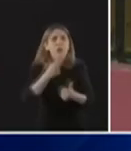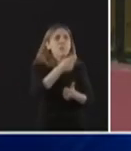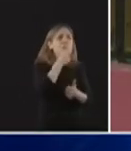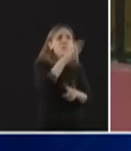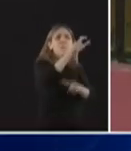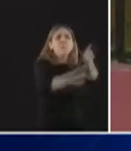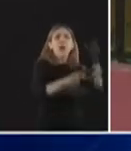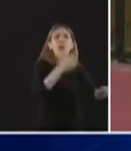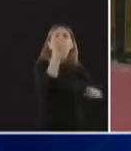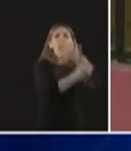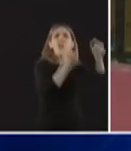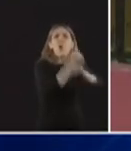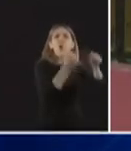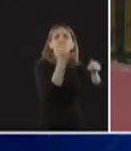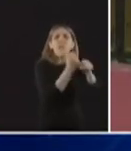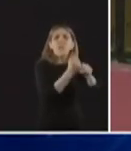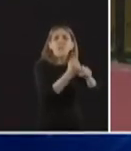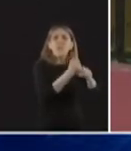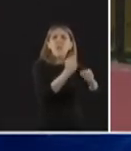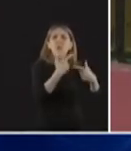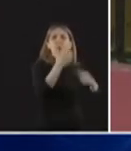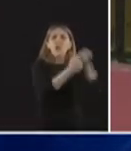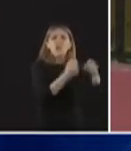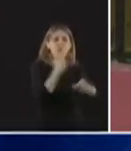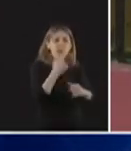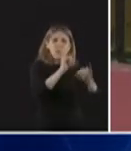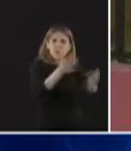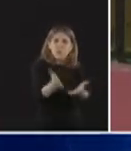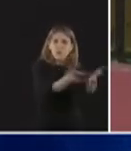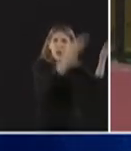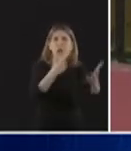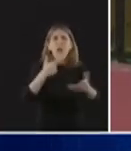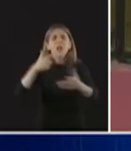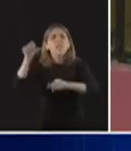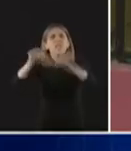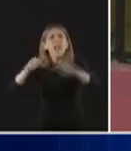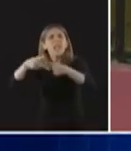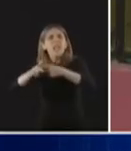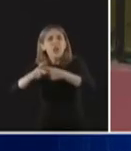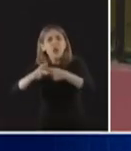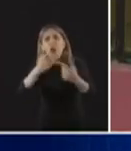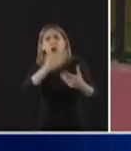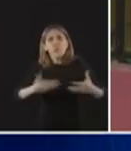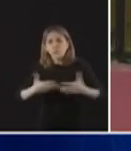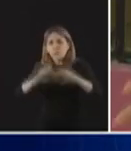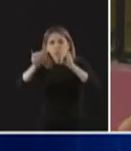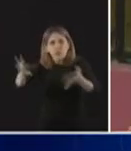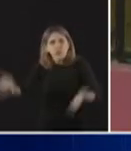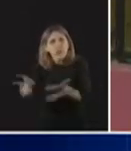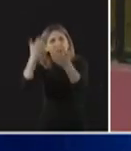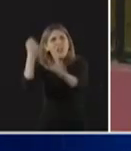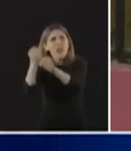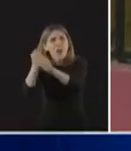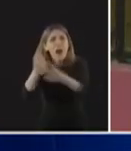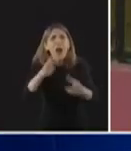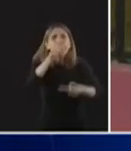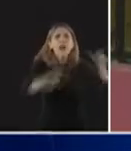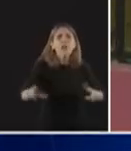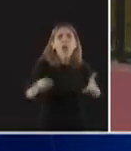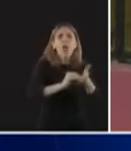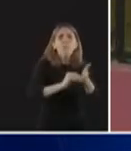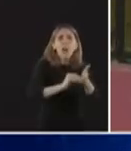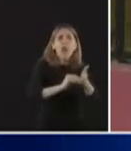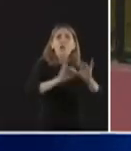segundo tercer yacimiento no convencional para producir exportar energía toda la riqueza de la pampa para producir